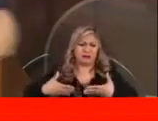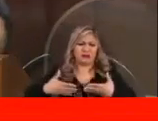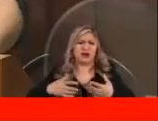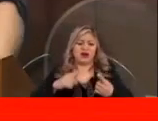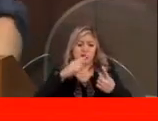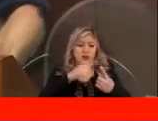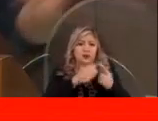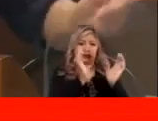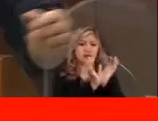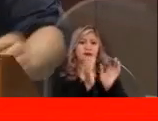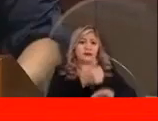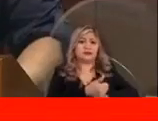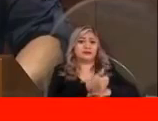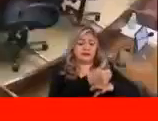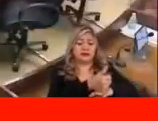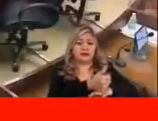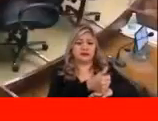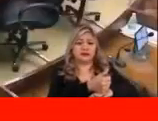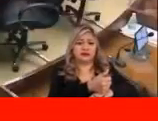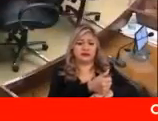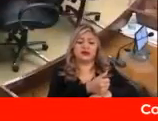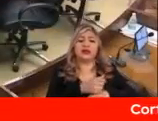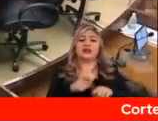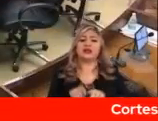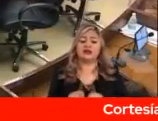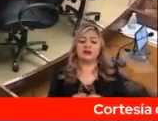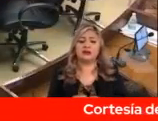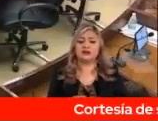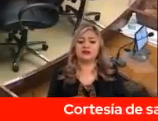importantes de docentes del país, de ASOPROF, de AEBE,